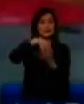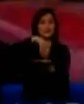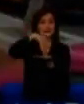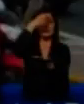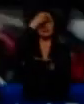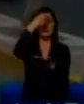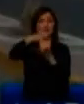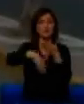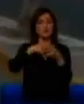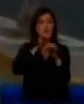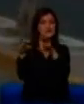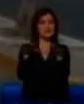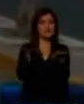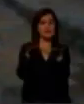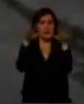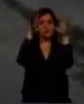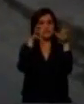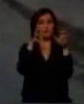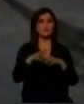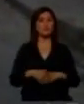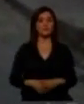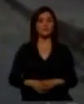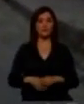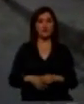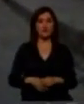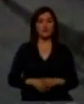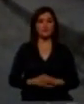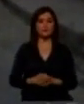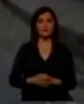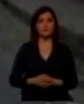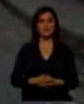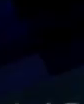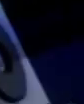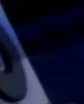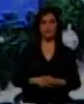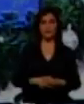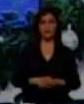educativos afectados por las réplicas. Esmeraldas, Carlos Chamorro, 24 horas.